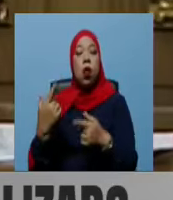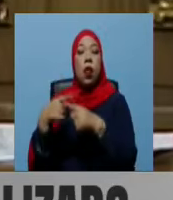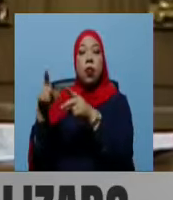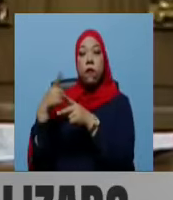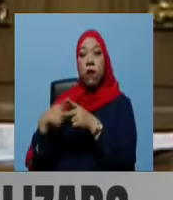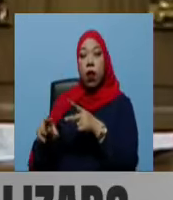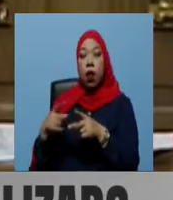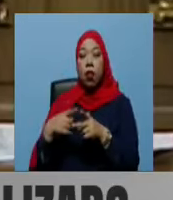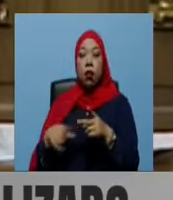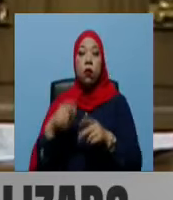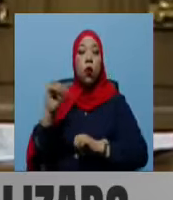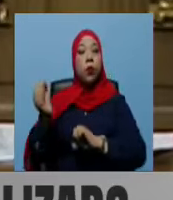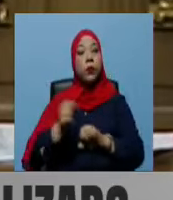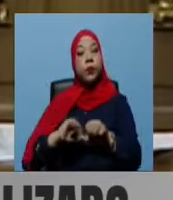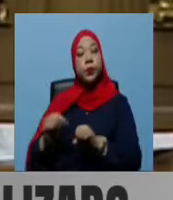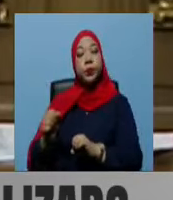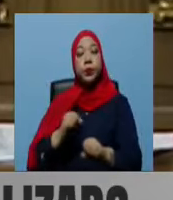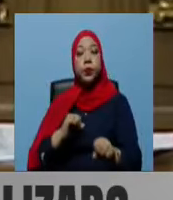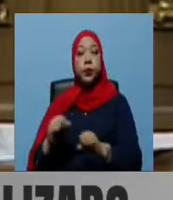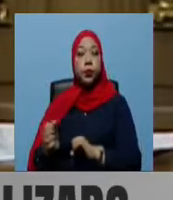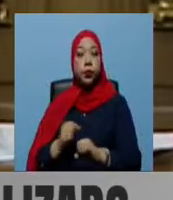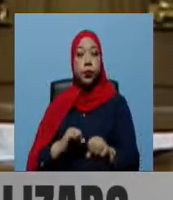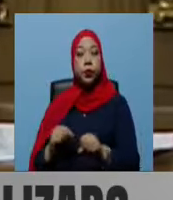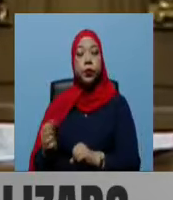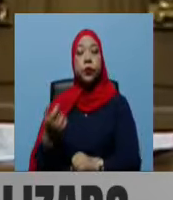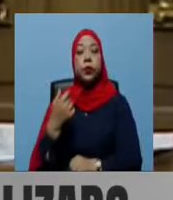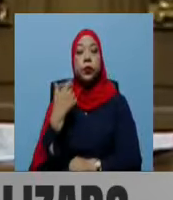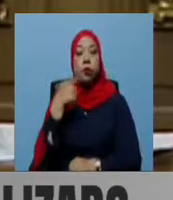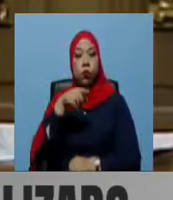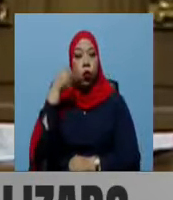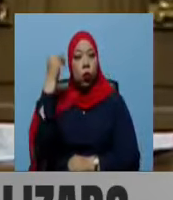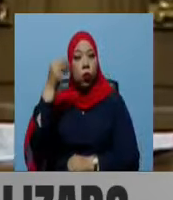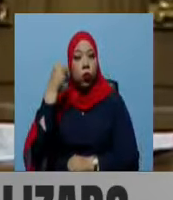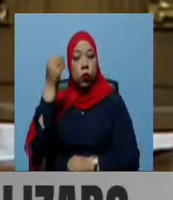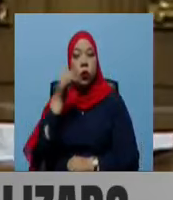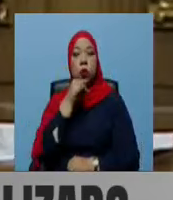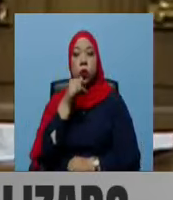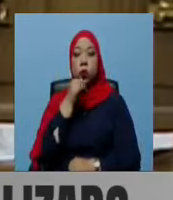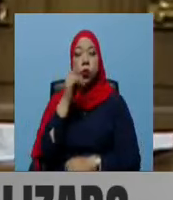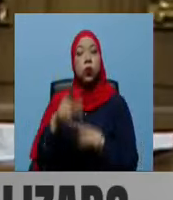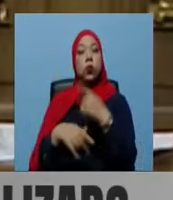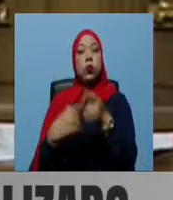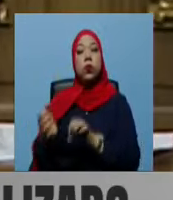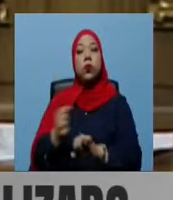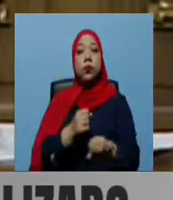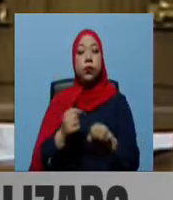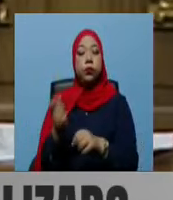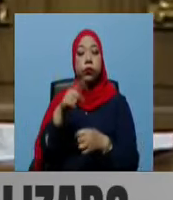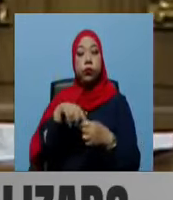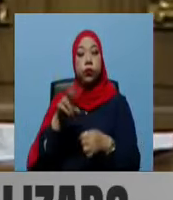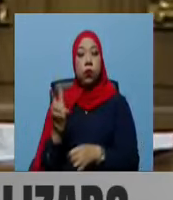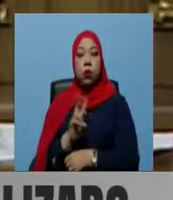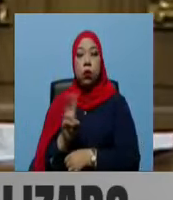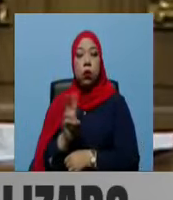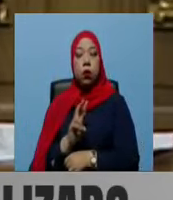distintos movimientos, o como ustedes creen que ellos han creado todos los movimientos desestabilizadores del